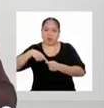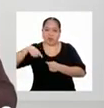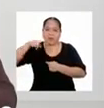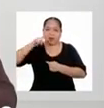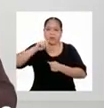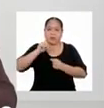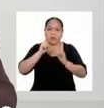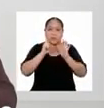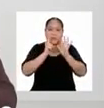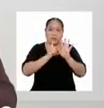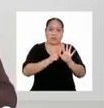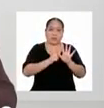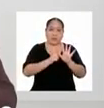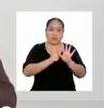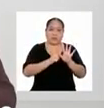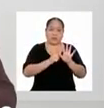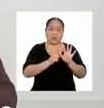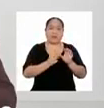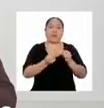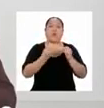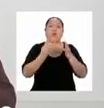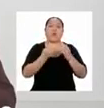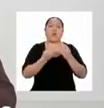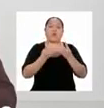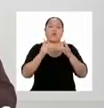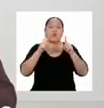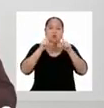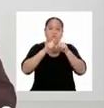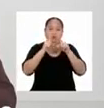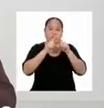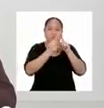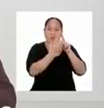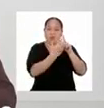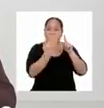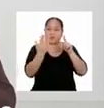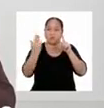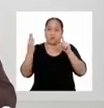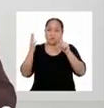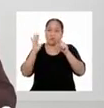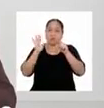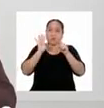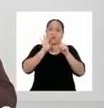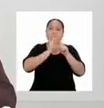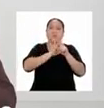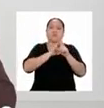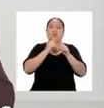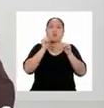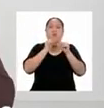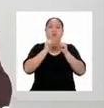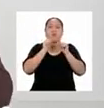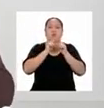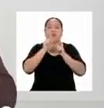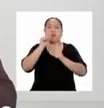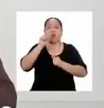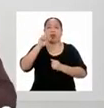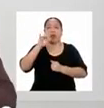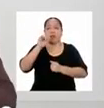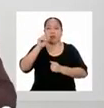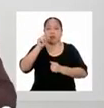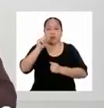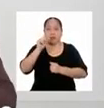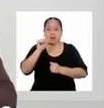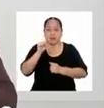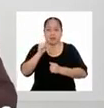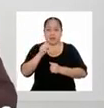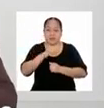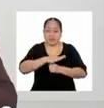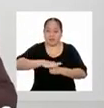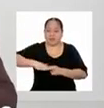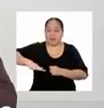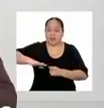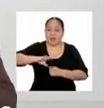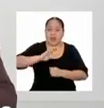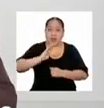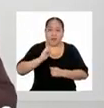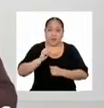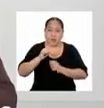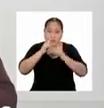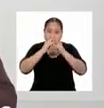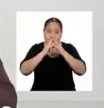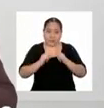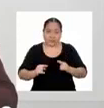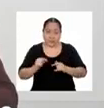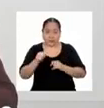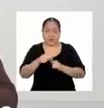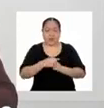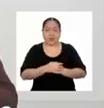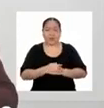6 corresponde a la cantidad de triángulos y es igual al número de aristas de la base de la pirámide. Y en ese triángulo,